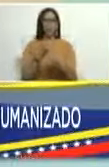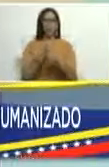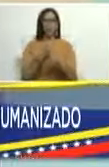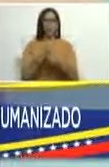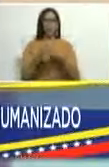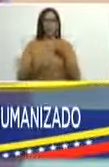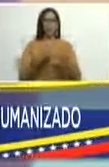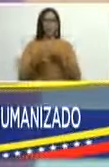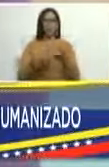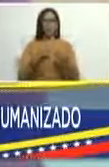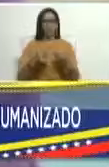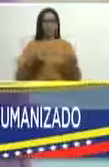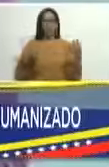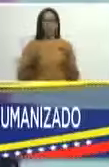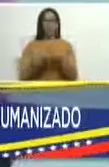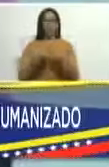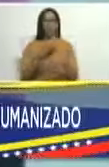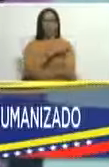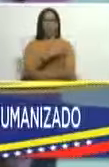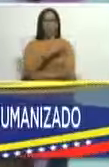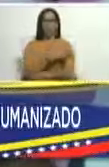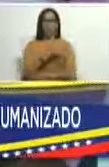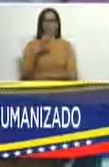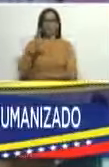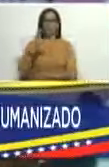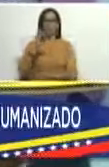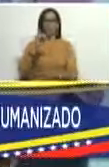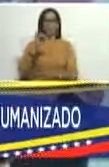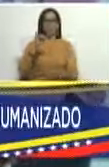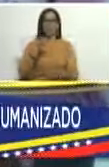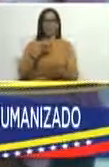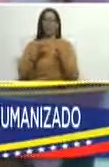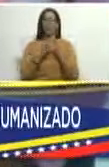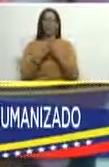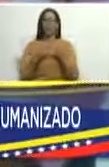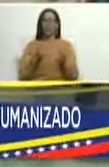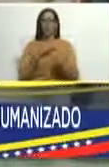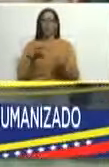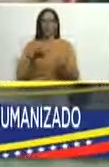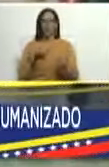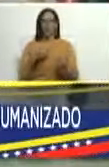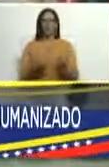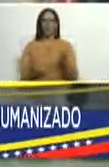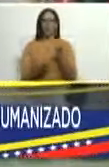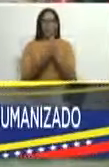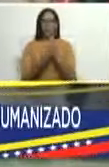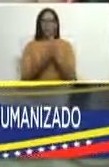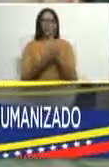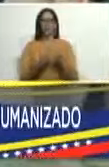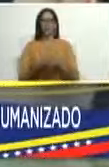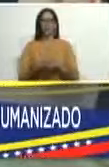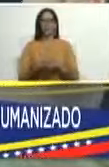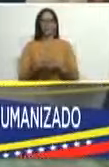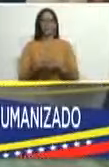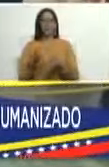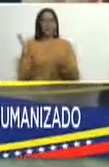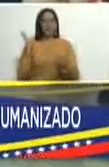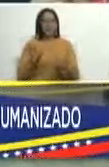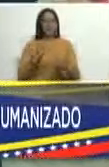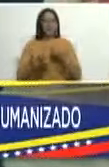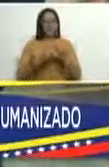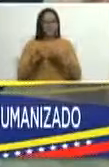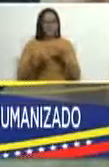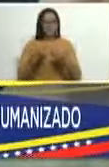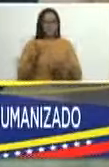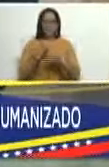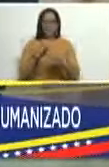realizado en conjunto con el hospital, con el CDI y con todos nuestros aliados que nos han apoyado. Hemos venido realizando